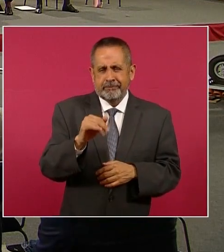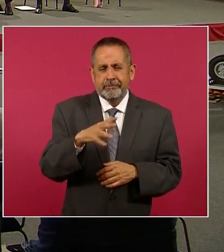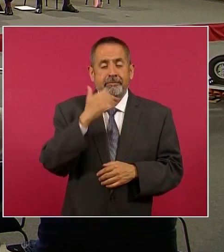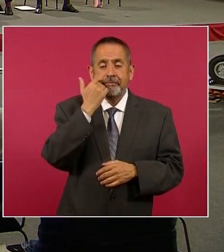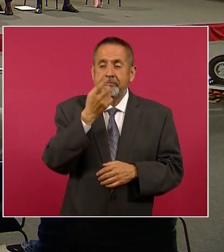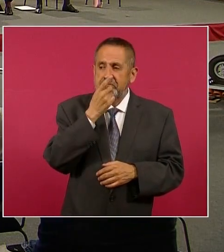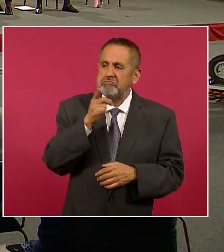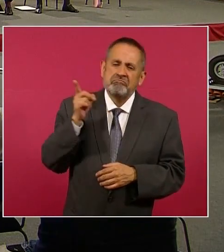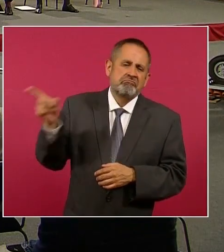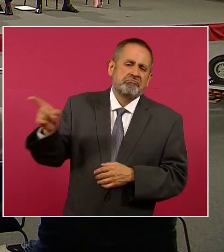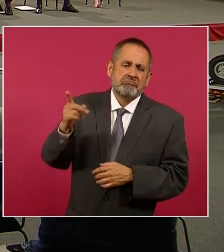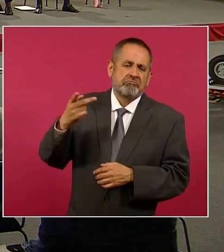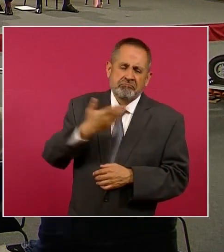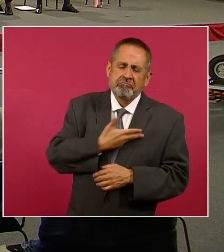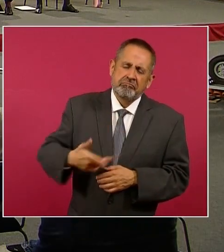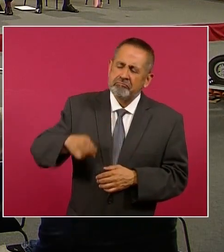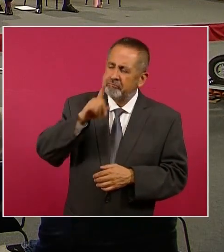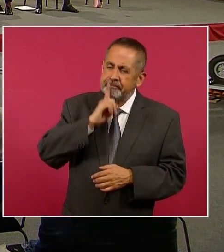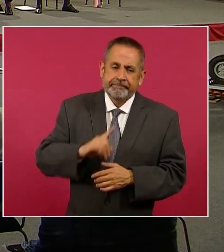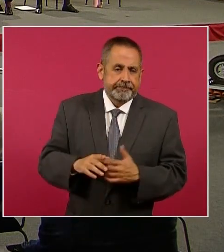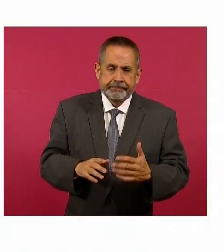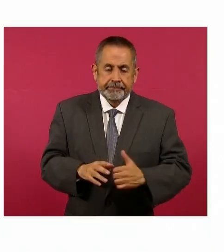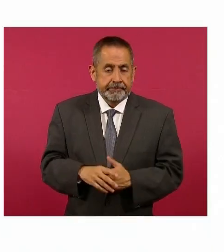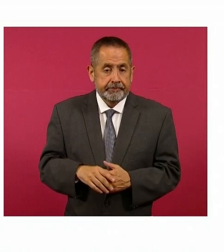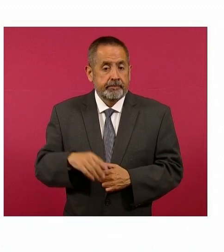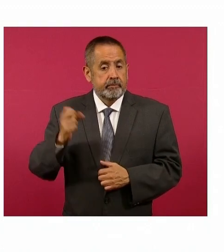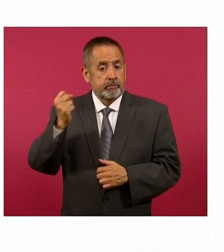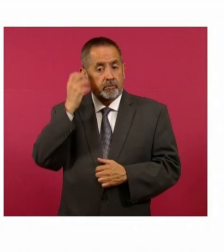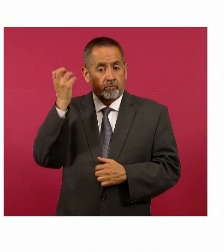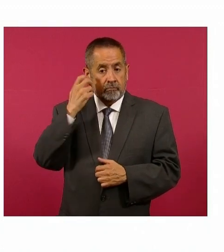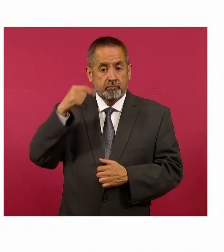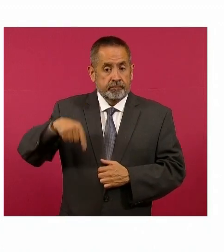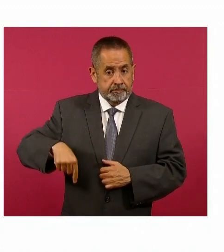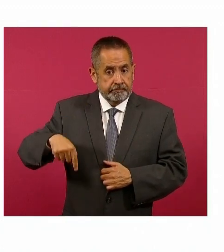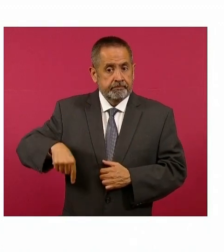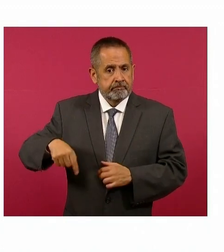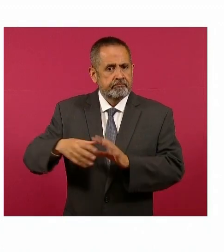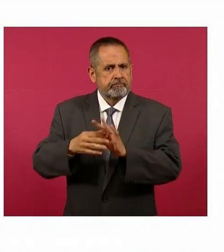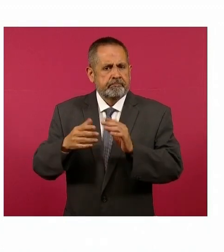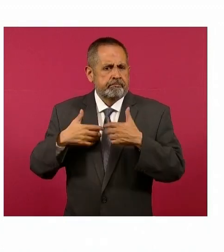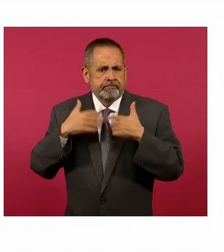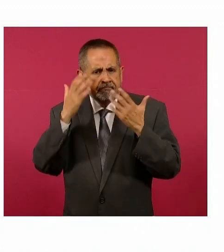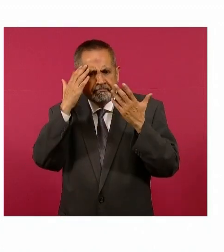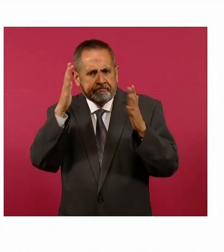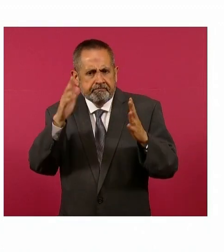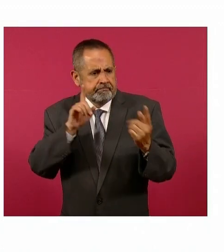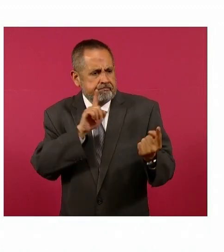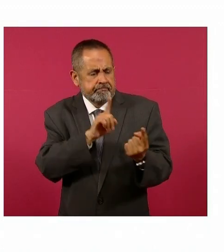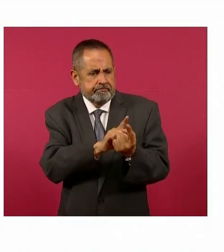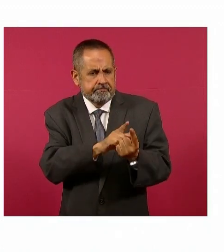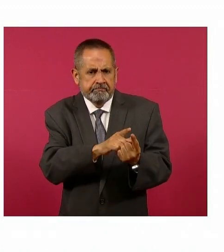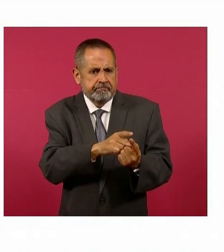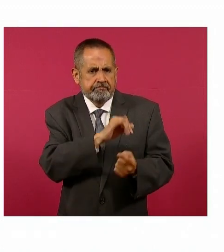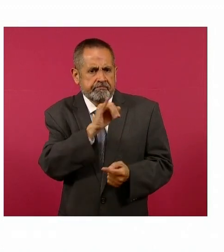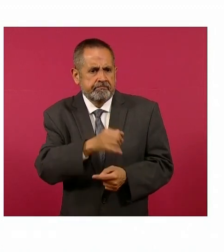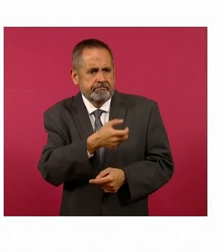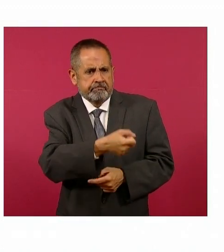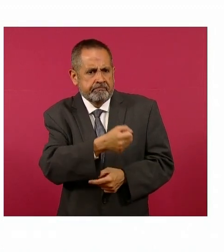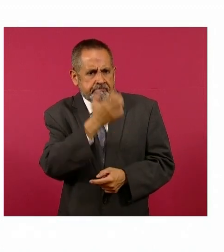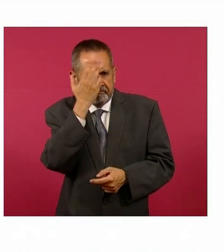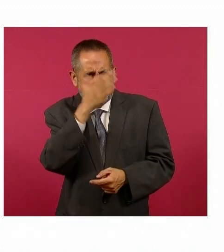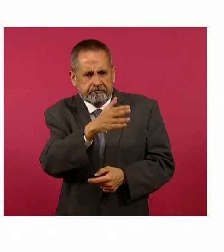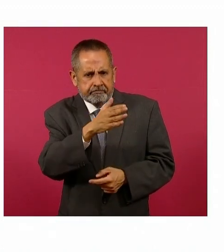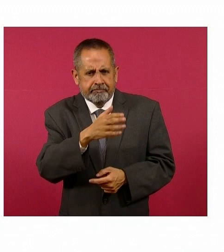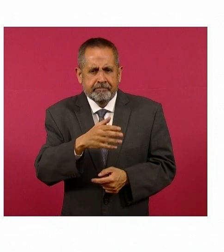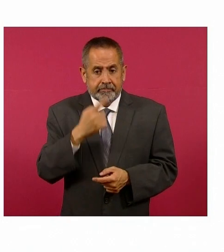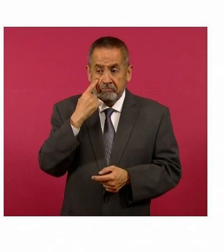había mentido, pues en la conferencia matutina, en este mismo espacio, dijo no conocer a la nueva presidenta del INE. Pero